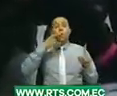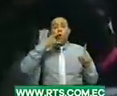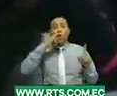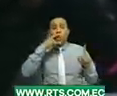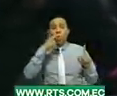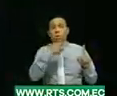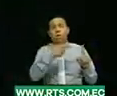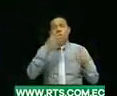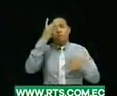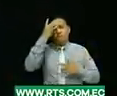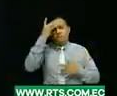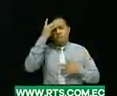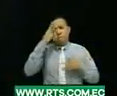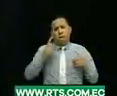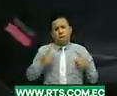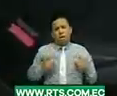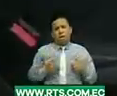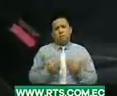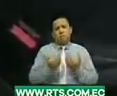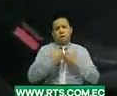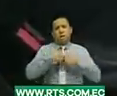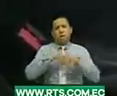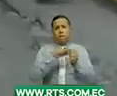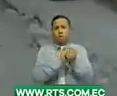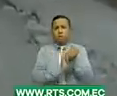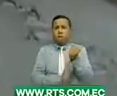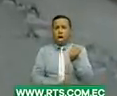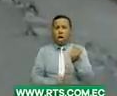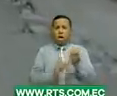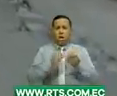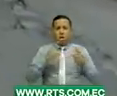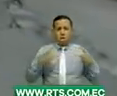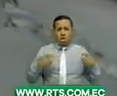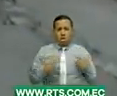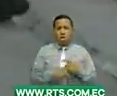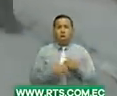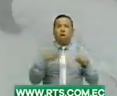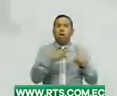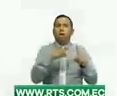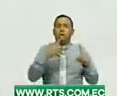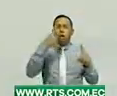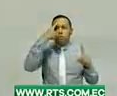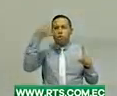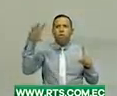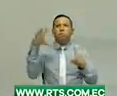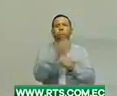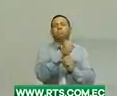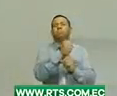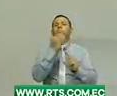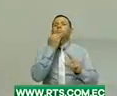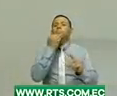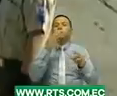la leucemia, cumplió su sueño de ser policía por un día. Los detalles enseguida.